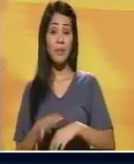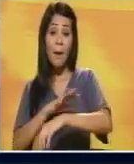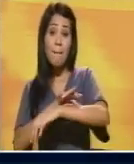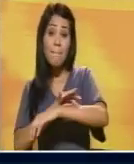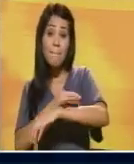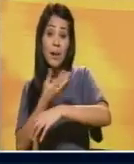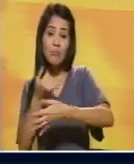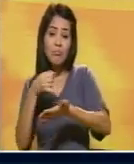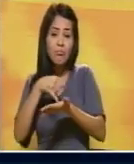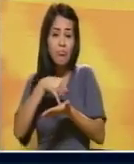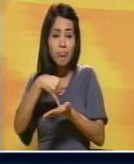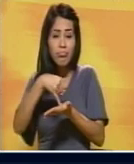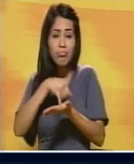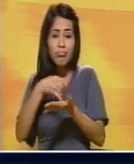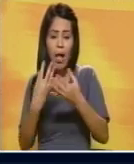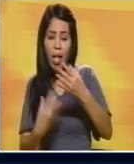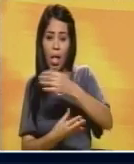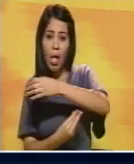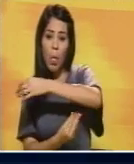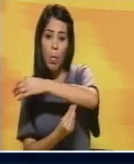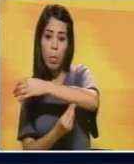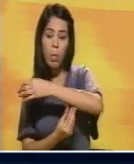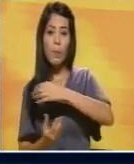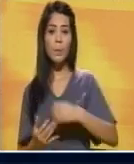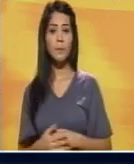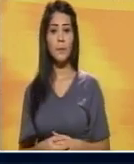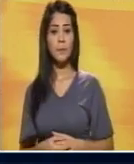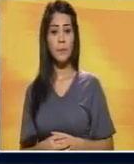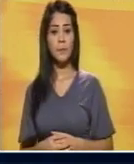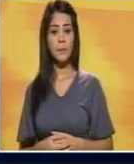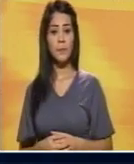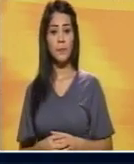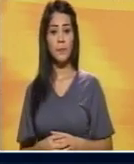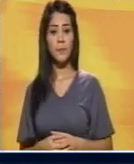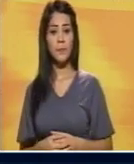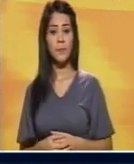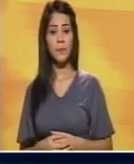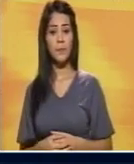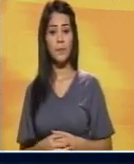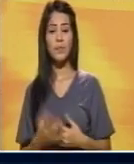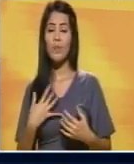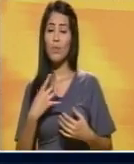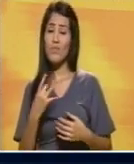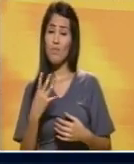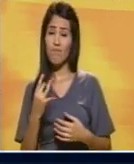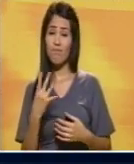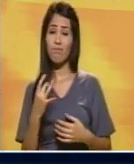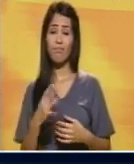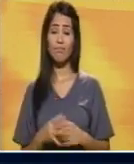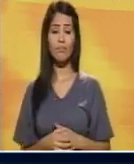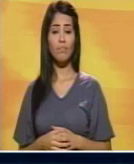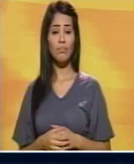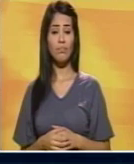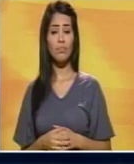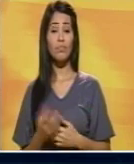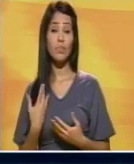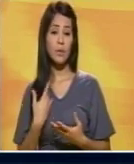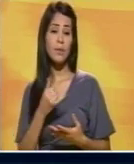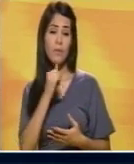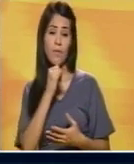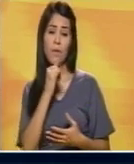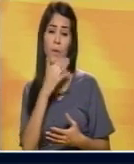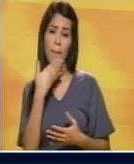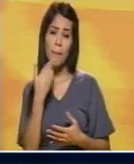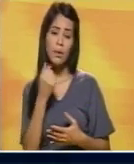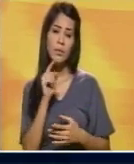muscular disminuye, se atrofia toda la musculatura y eso ocasiona dolor. Lo que sí recomendamos nosotros